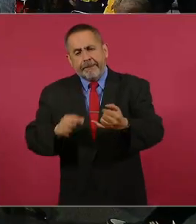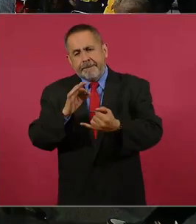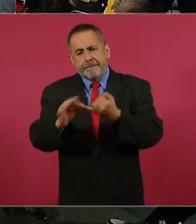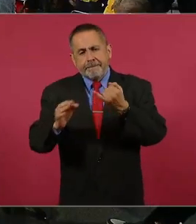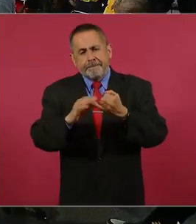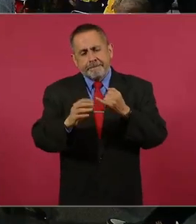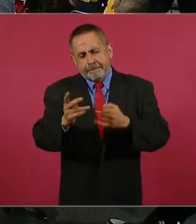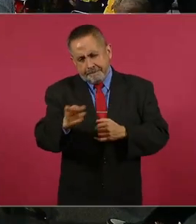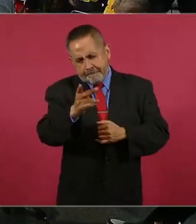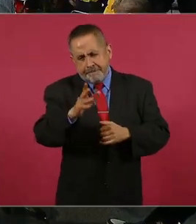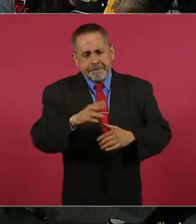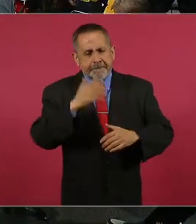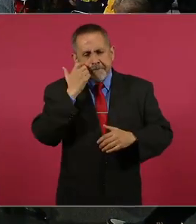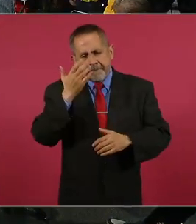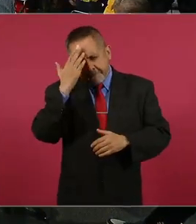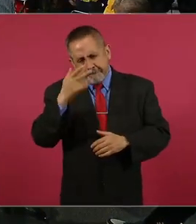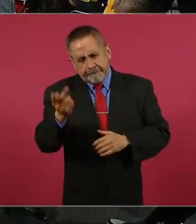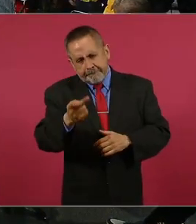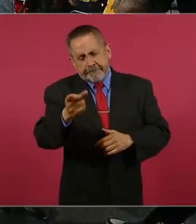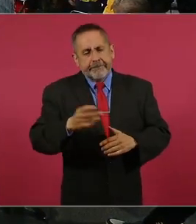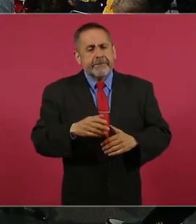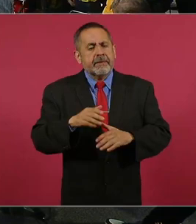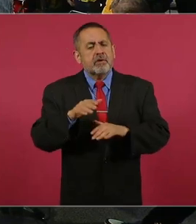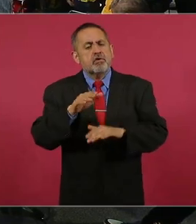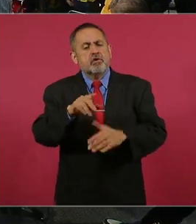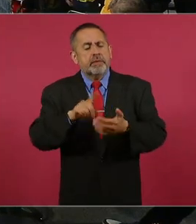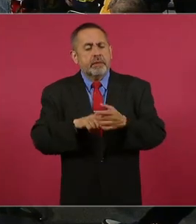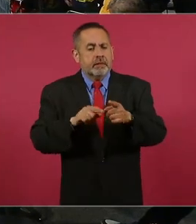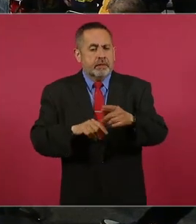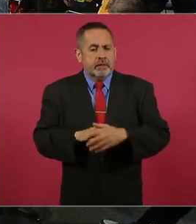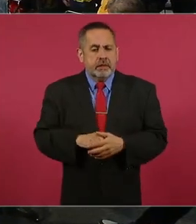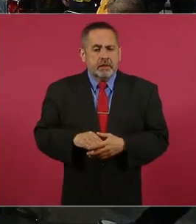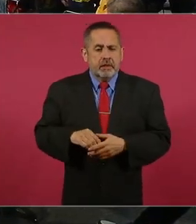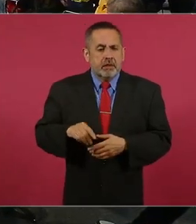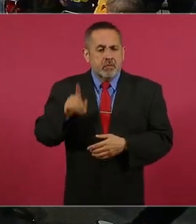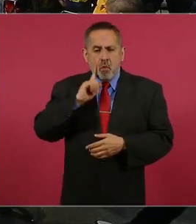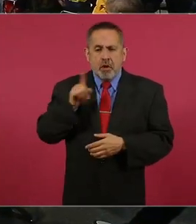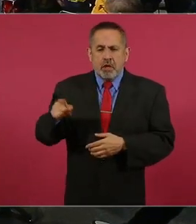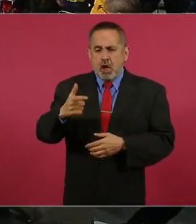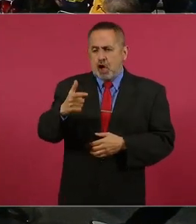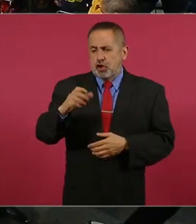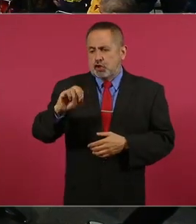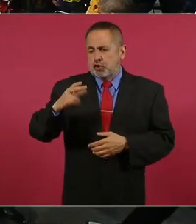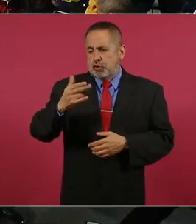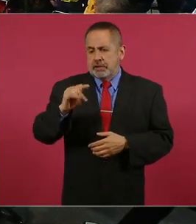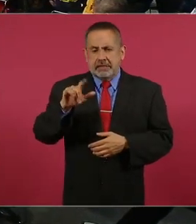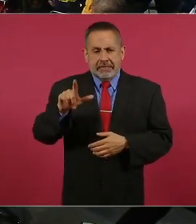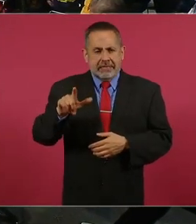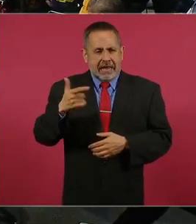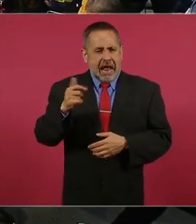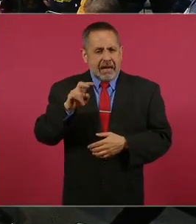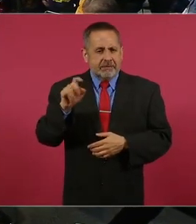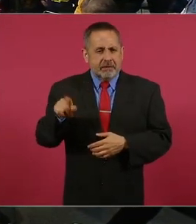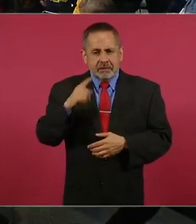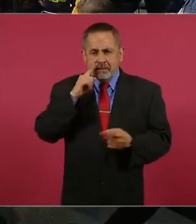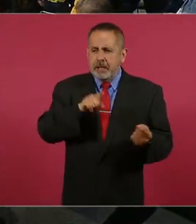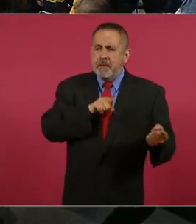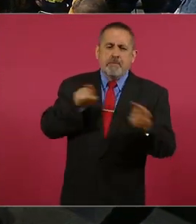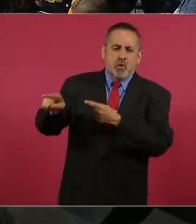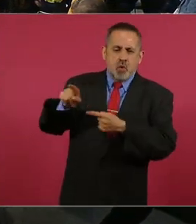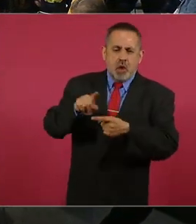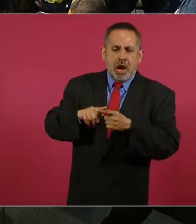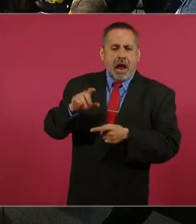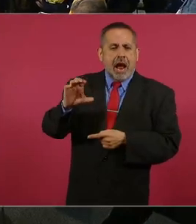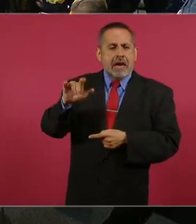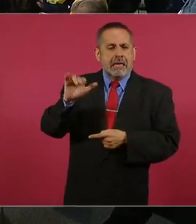de preguntarle sobre las declaraciones de Xochitl Gálvez a Claudia Sheinbaum,